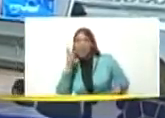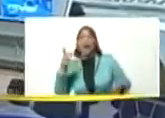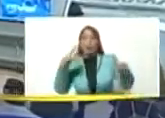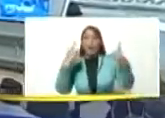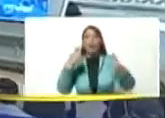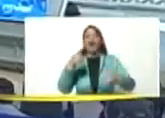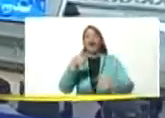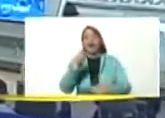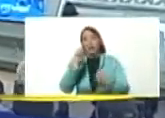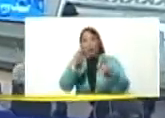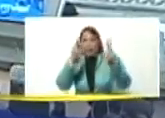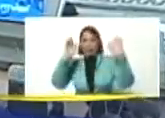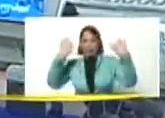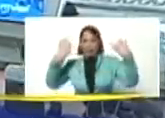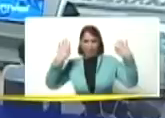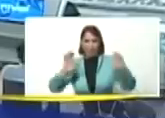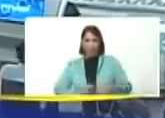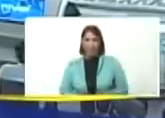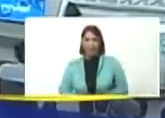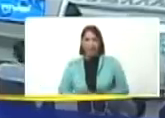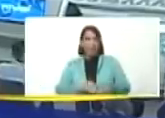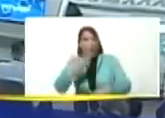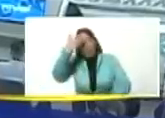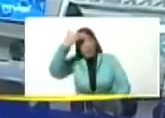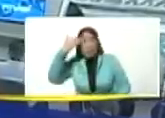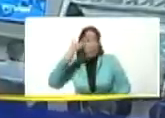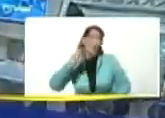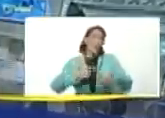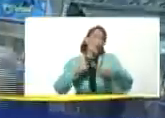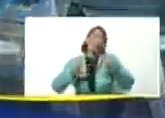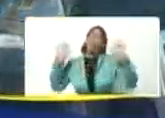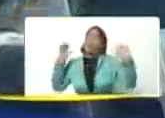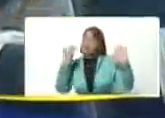Guaira. Porque a uno se le olvidan las cosas.